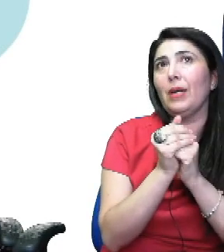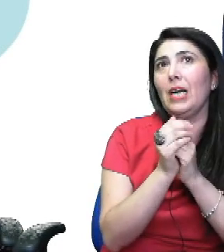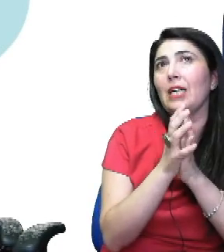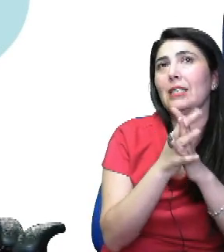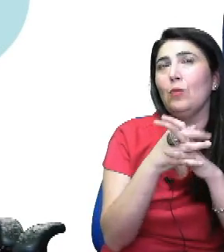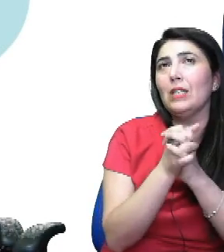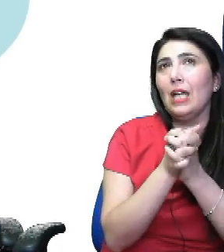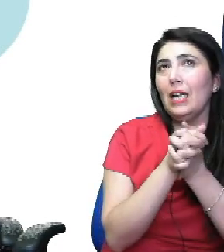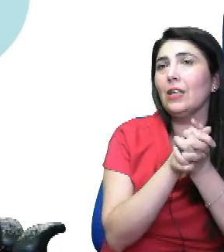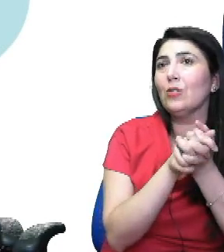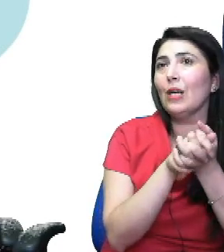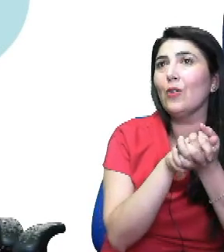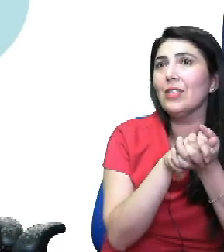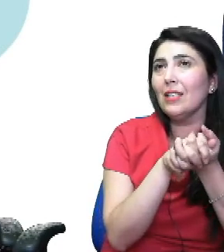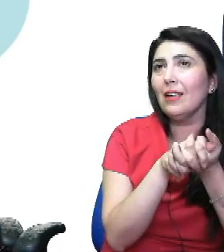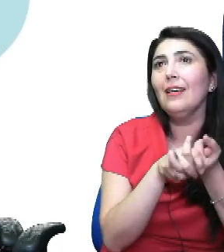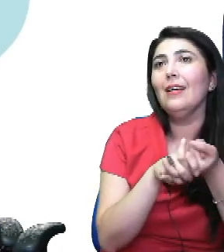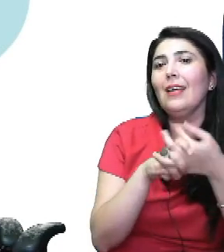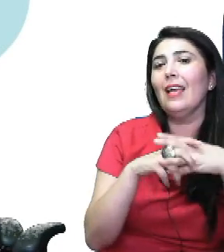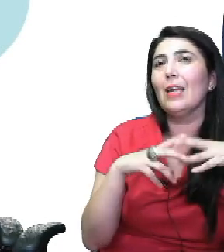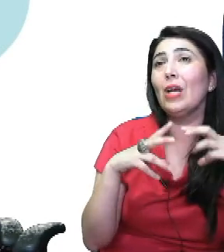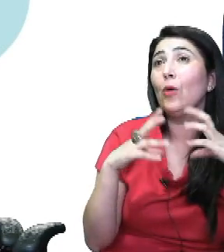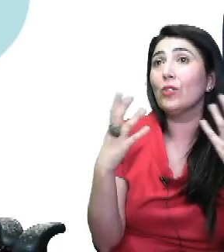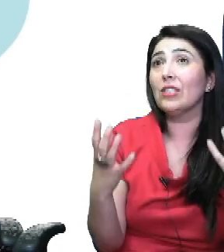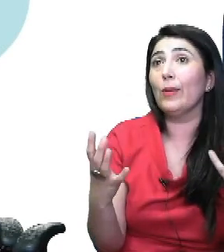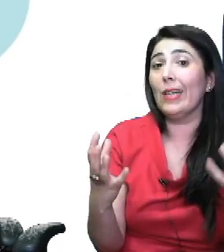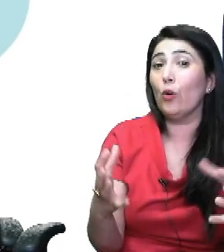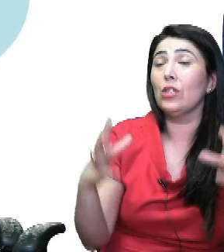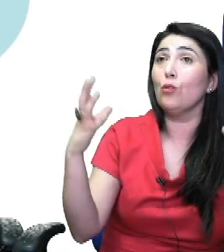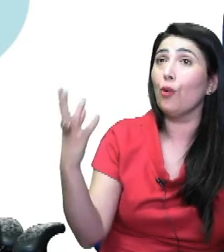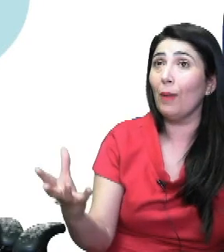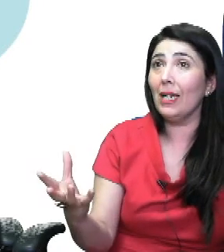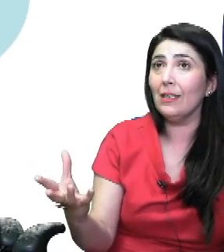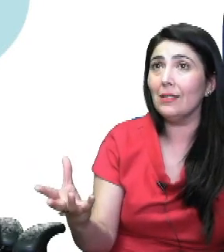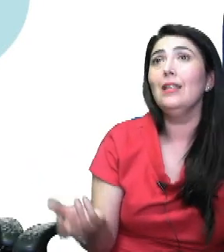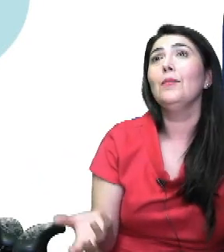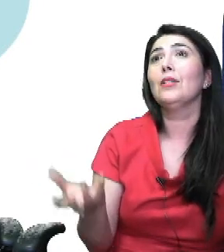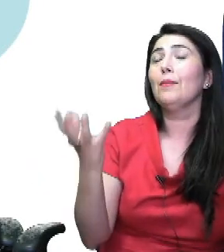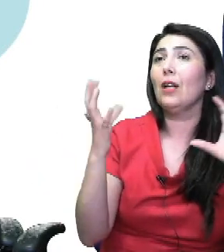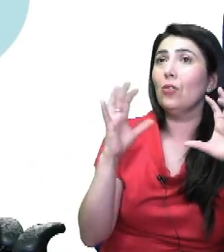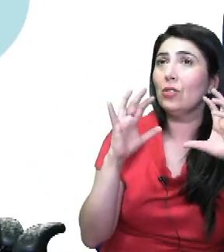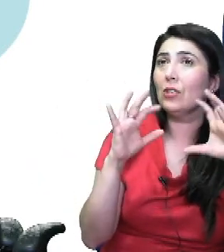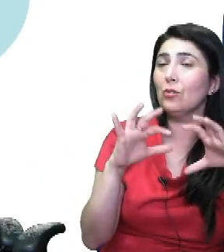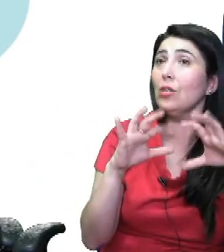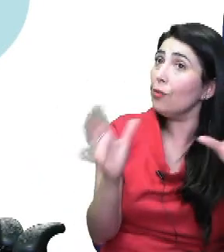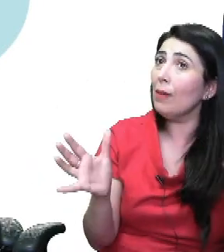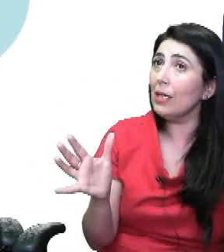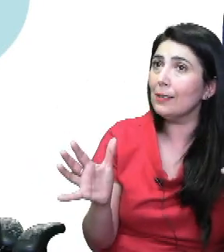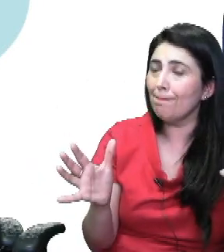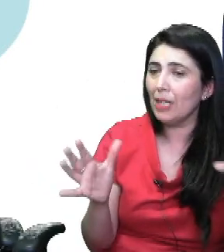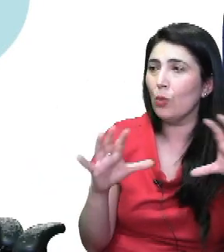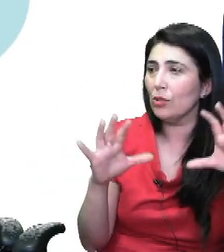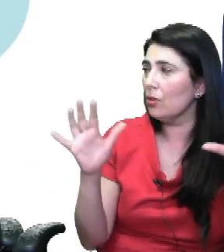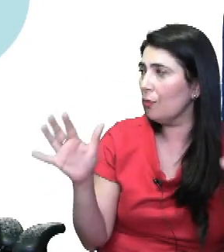educación para la salud mental y la gestión del riesgo de desastre. Y tenemos la educación que se pasa en los contextos formales, pero también en los contextos